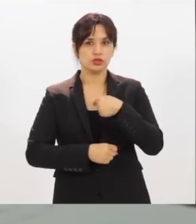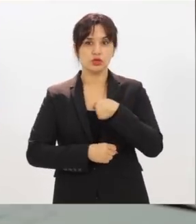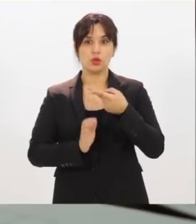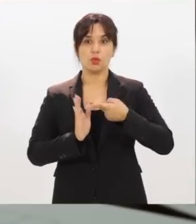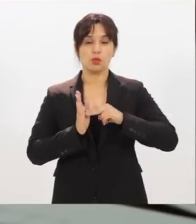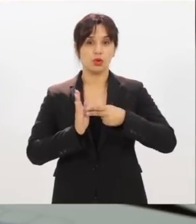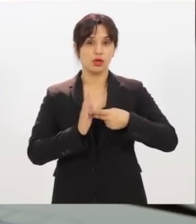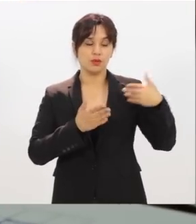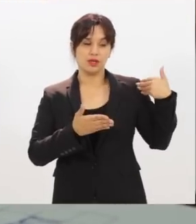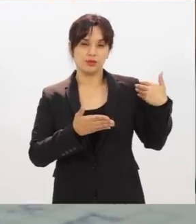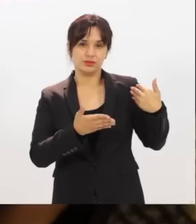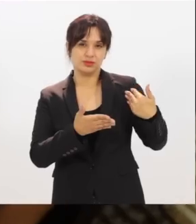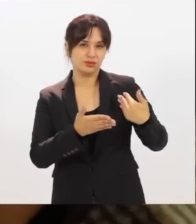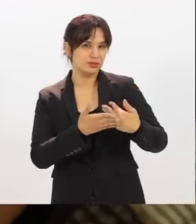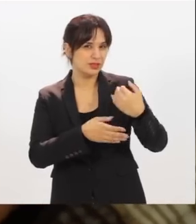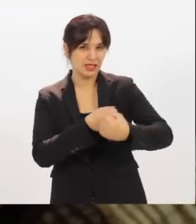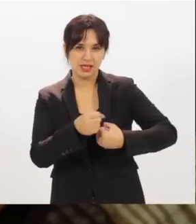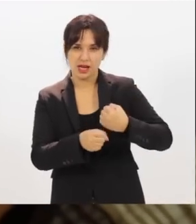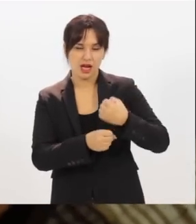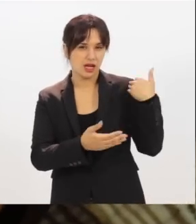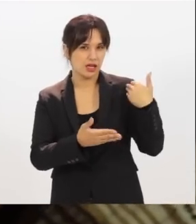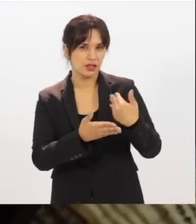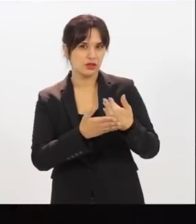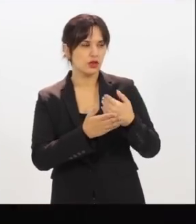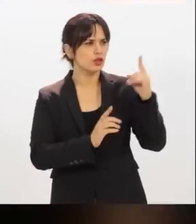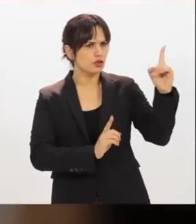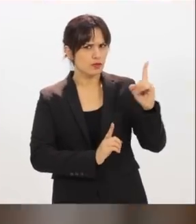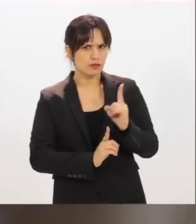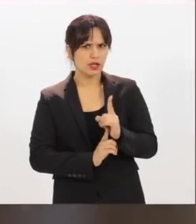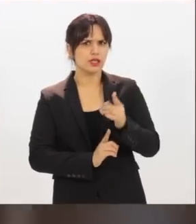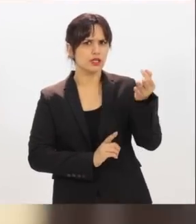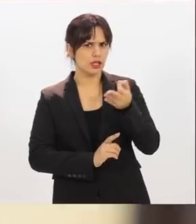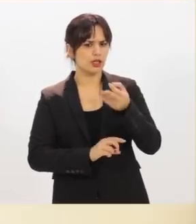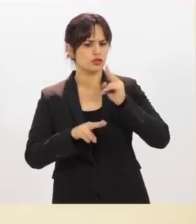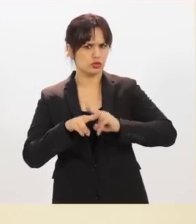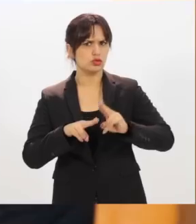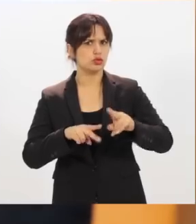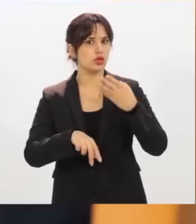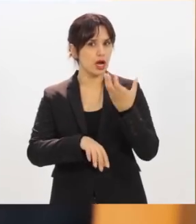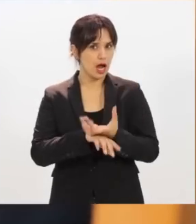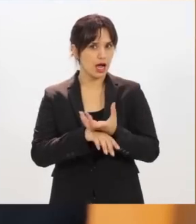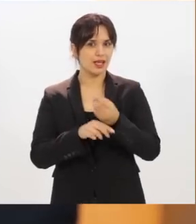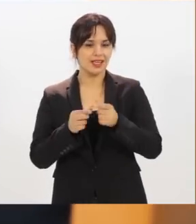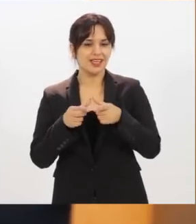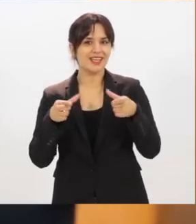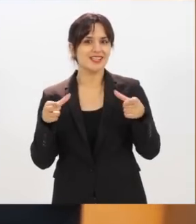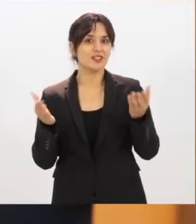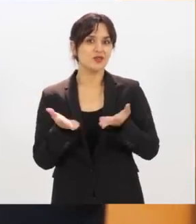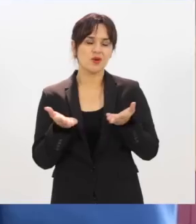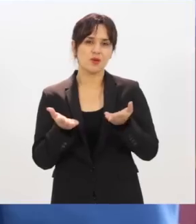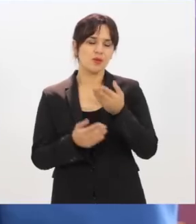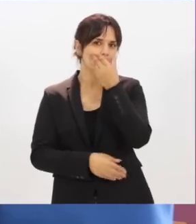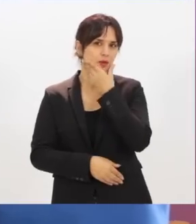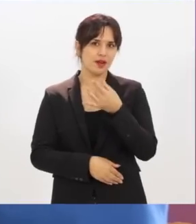un problema que arrastro de años, entonces que venga y te diga que se puede solucionar y cómo ir creciendo, es